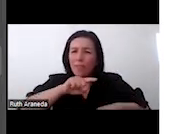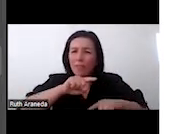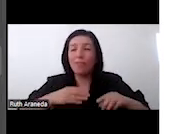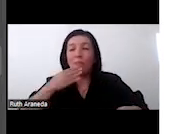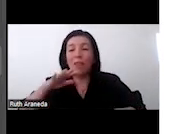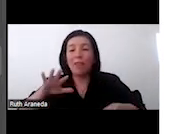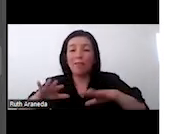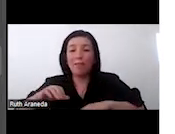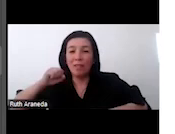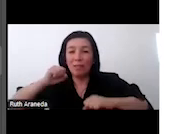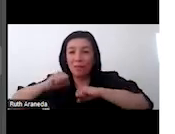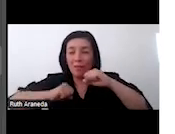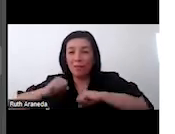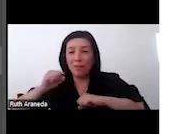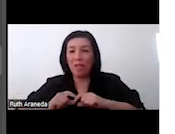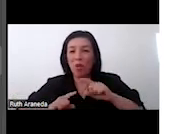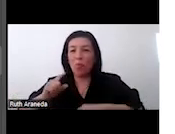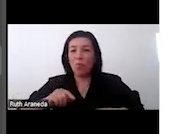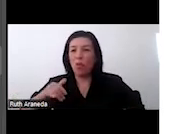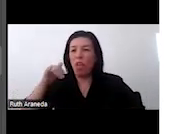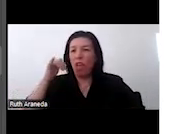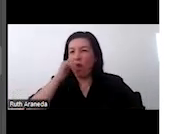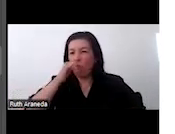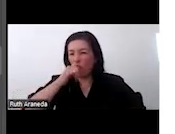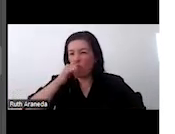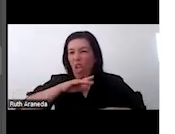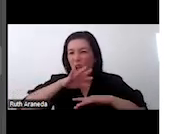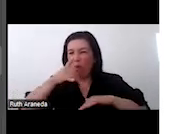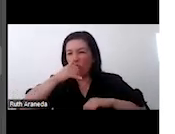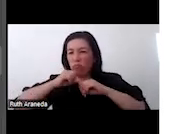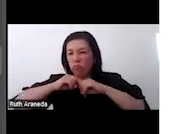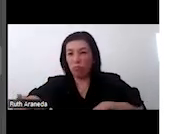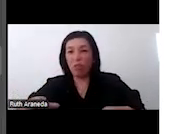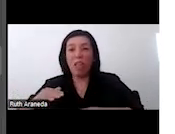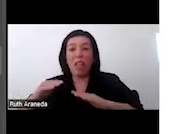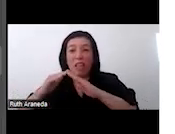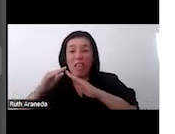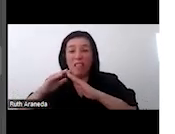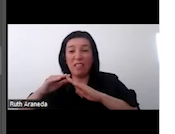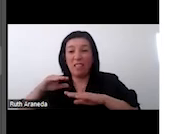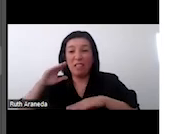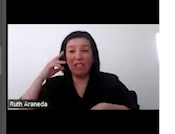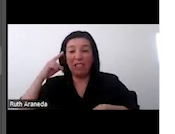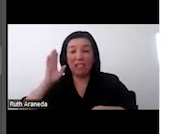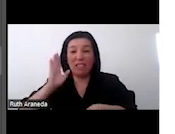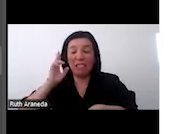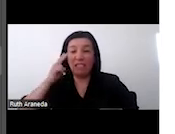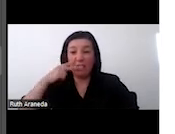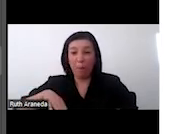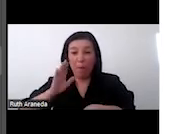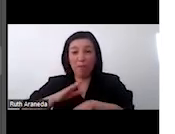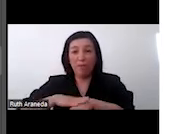acá, descargas de agua servida, caza ilegal, incendios que ocurren constantemente. Bueno, ayer de hecho